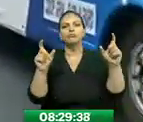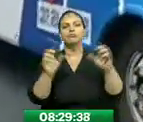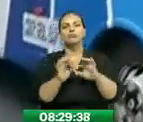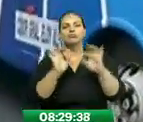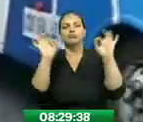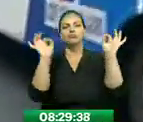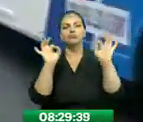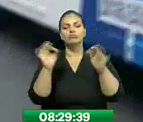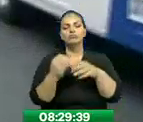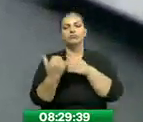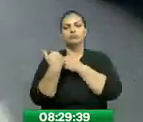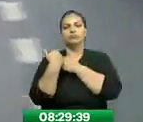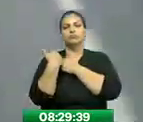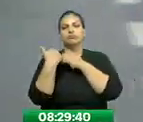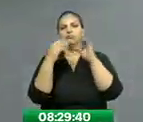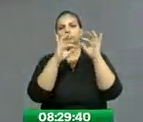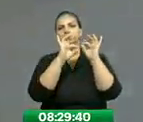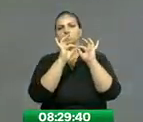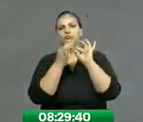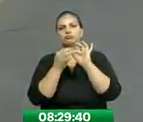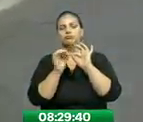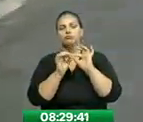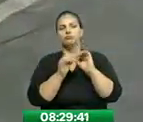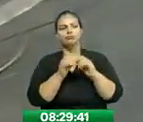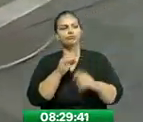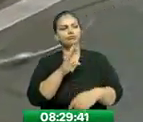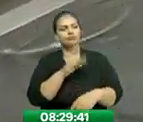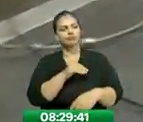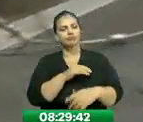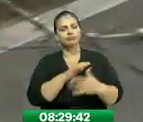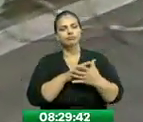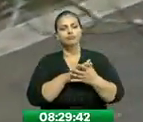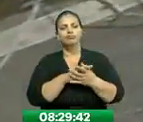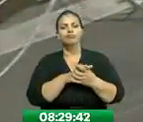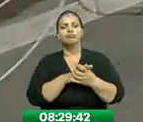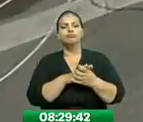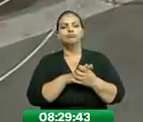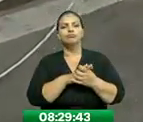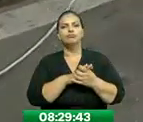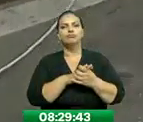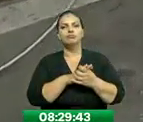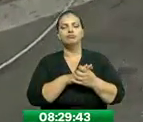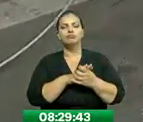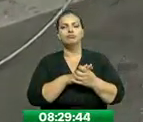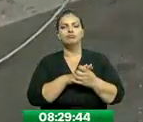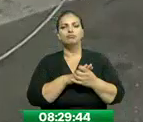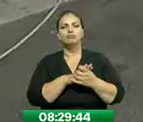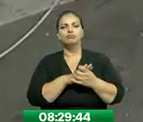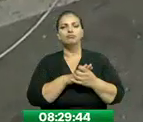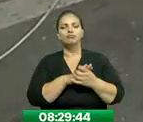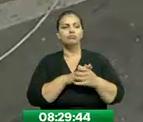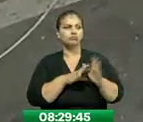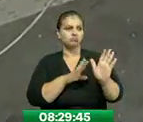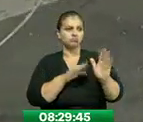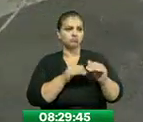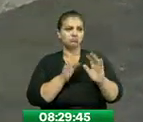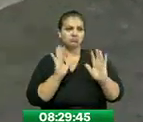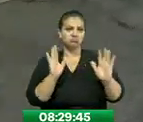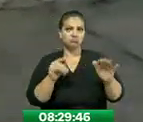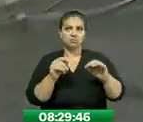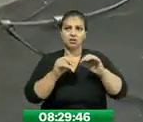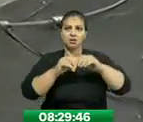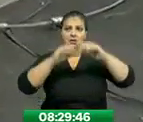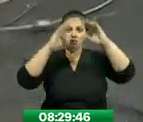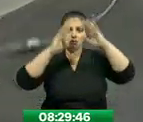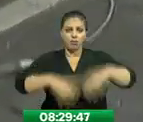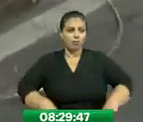momento, no se registraron pérdidas en cuanto a los ciudadanos, por ejemplo, equipos o aparatos electrónicos. Al momento los